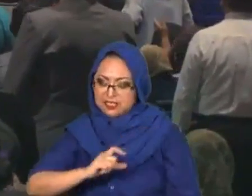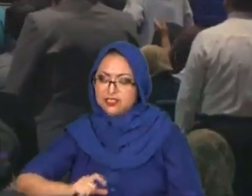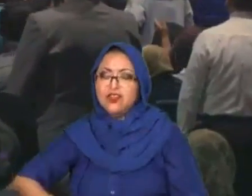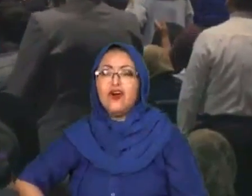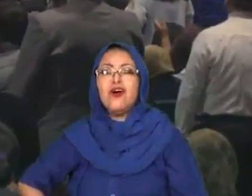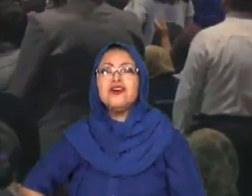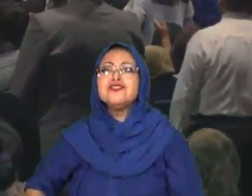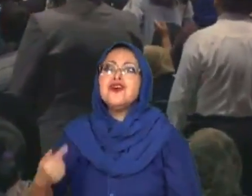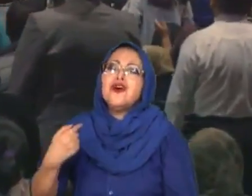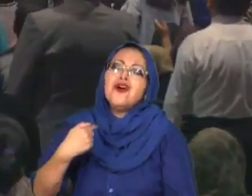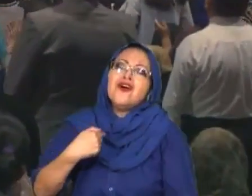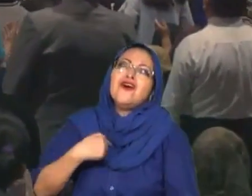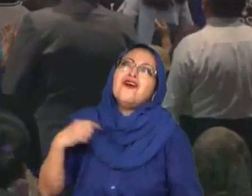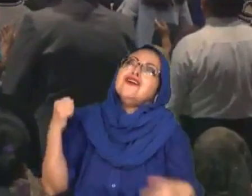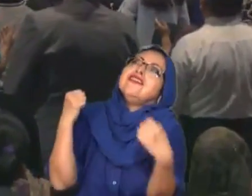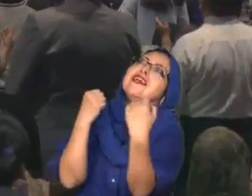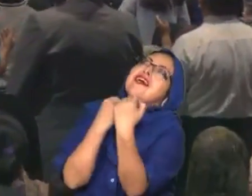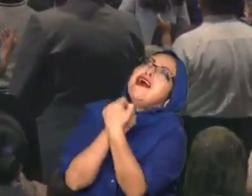Yo te